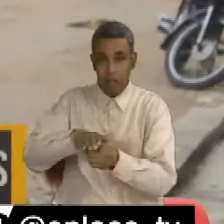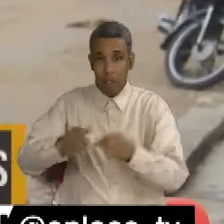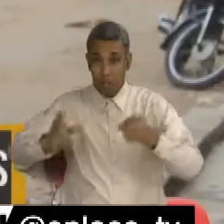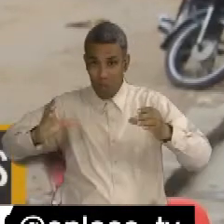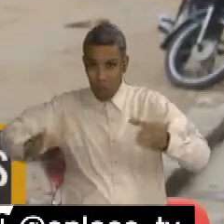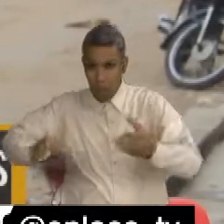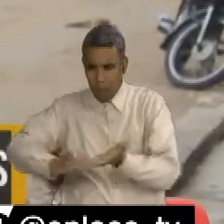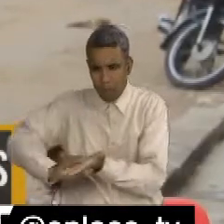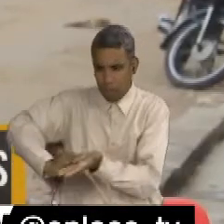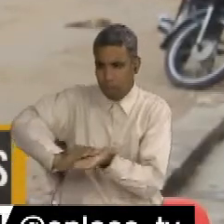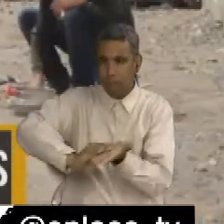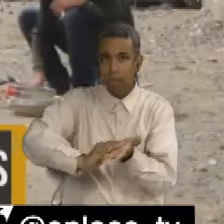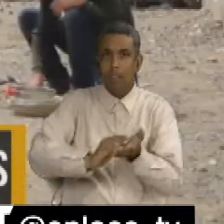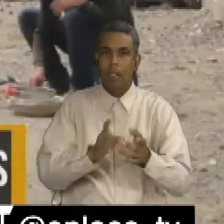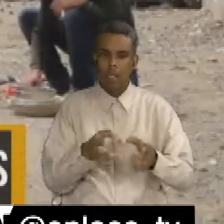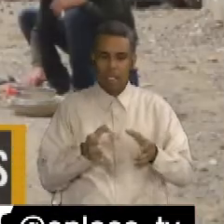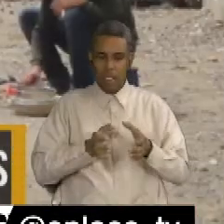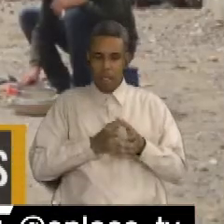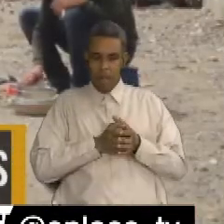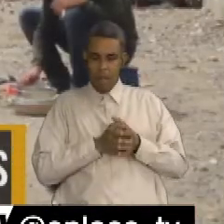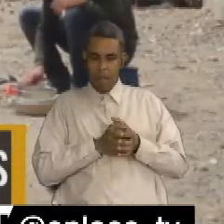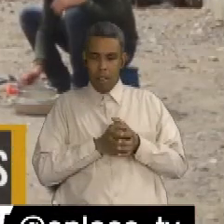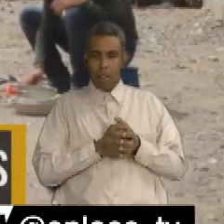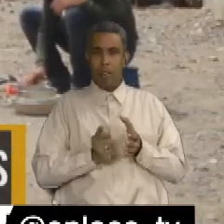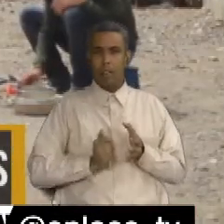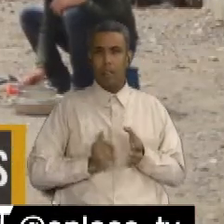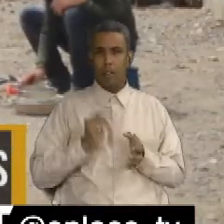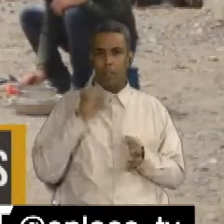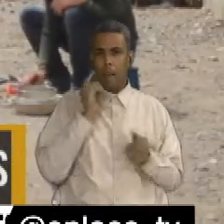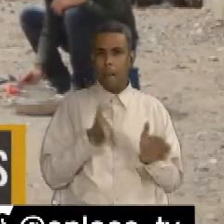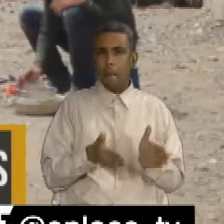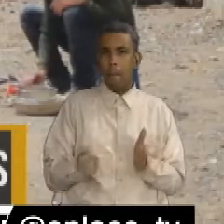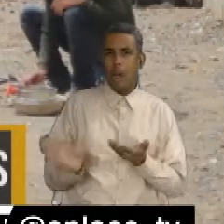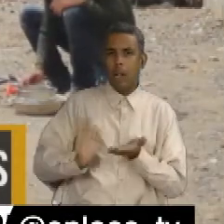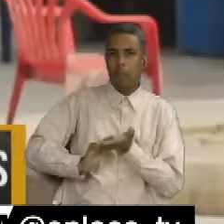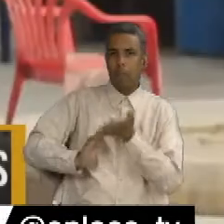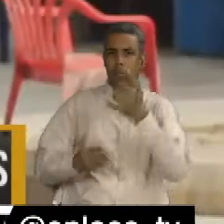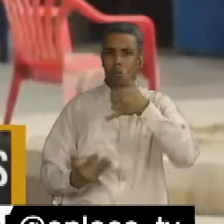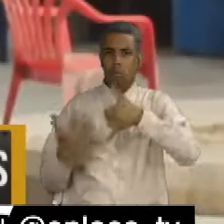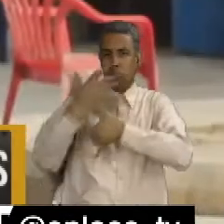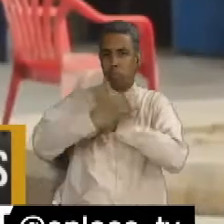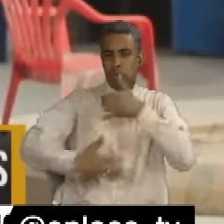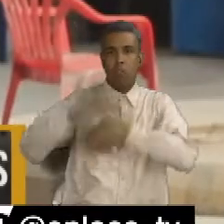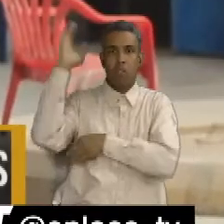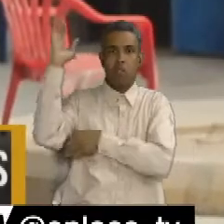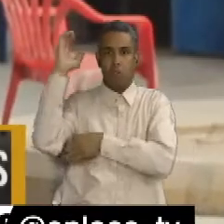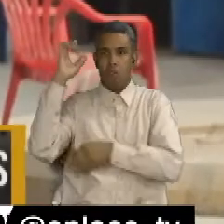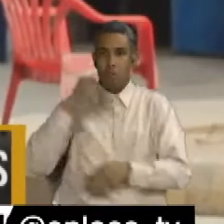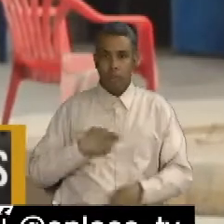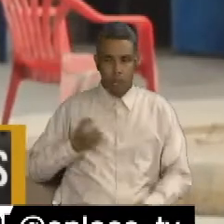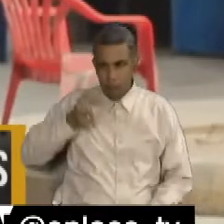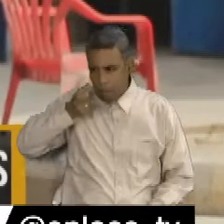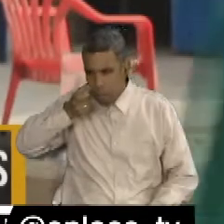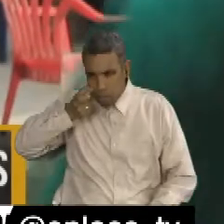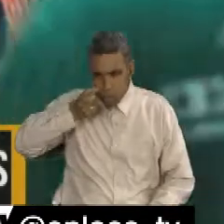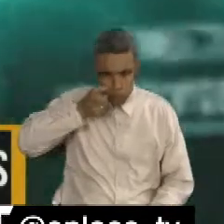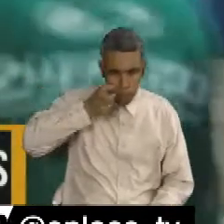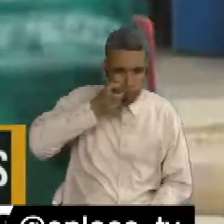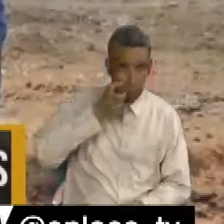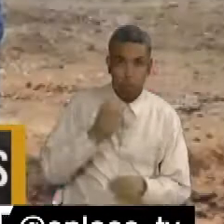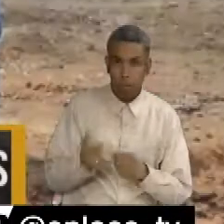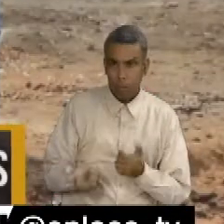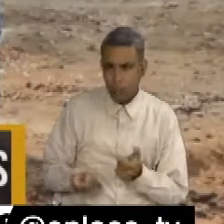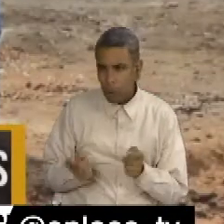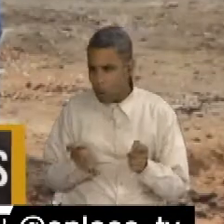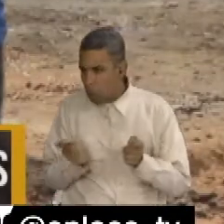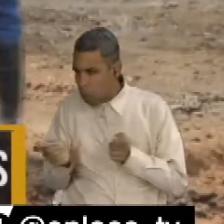Nacional de Planeación, entidad que a nivel nacional busca convertir en modelo de control y vigilancia este proyecto